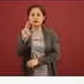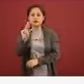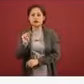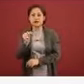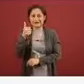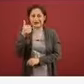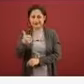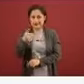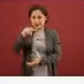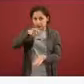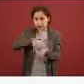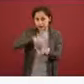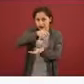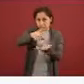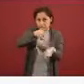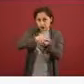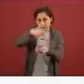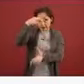en la Ciudad de México,